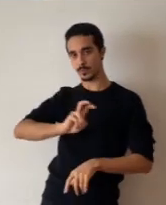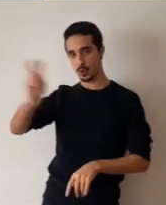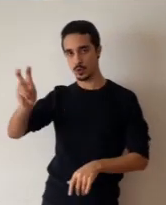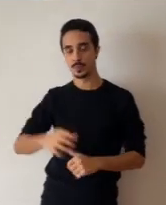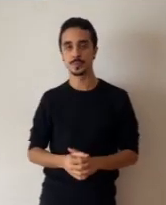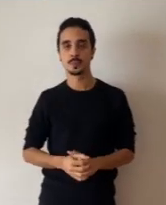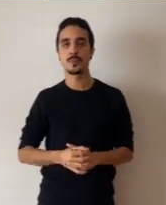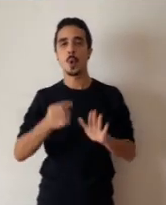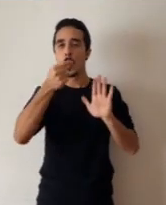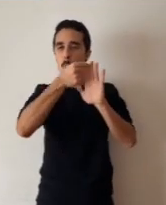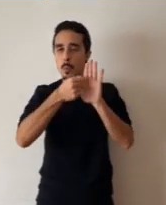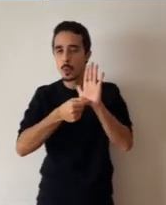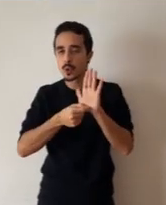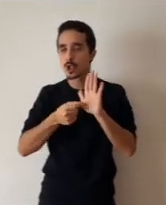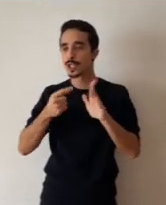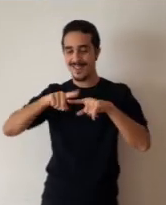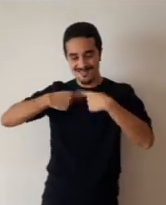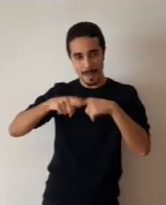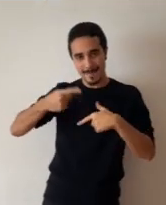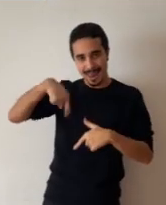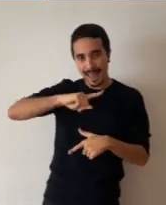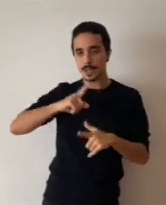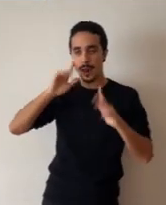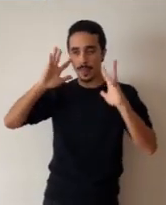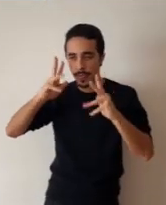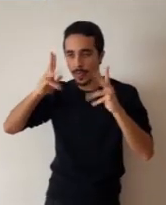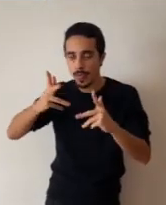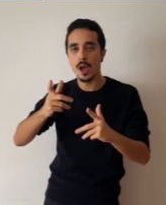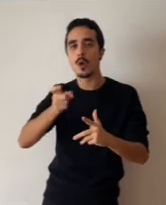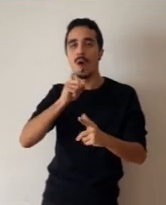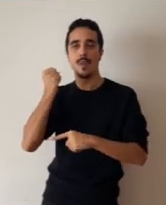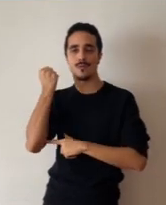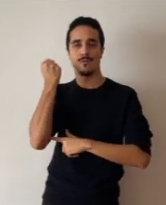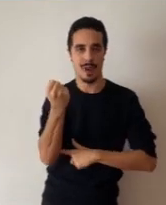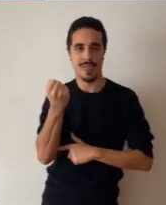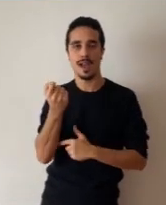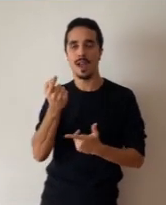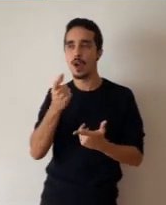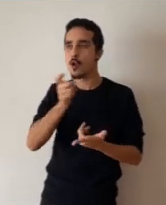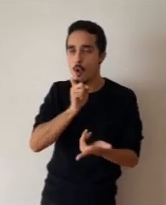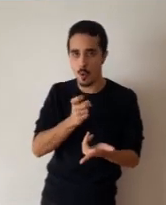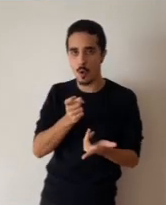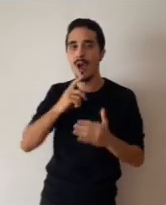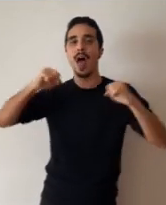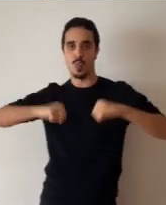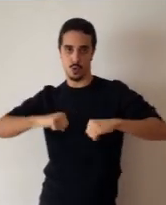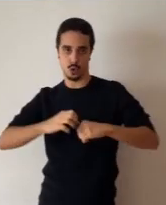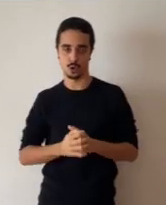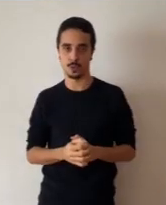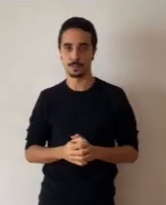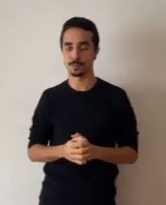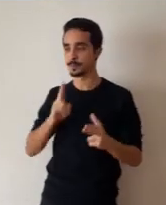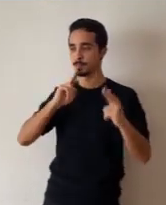A ver, otra pregunta es: puntos que debemos reforzar las familias ante el paso de la pediatría a adultos.